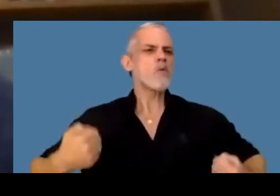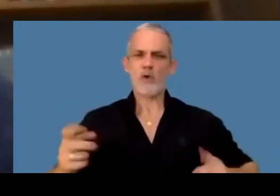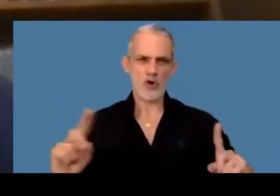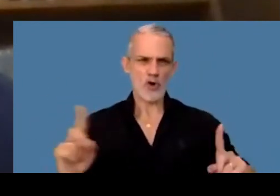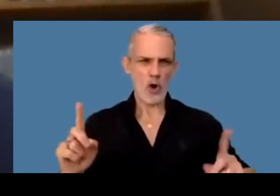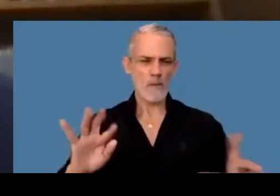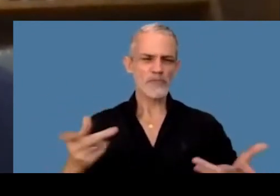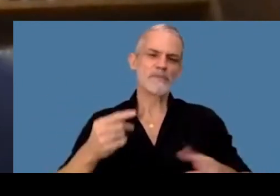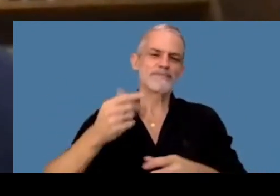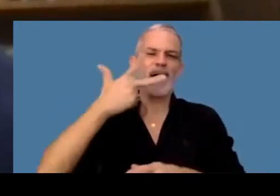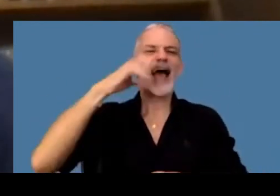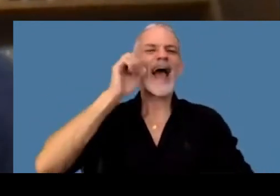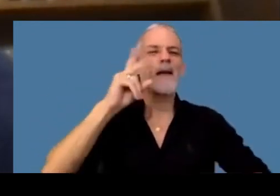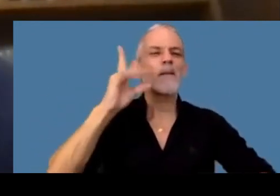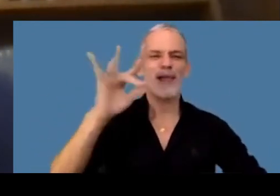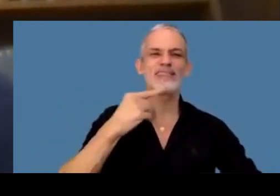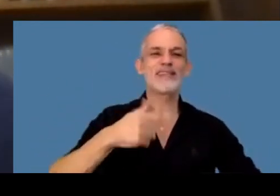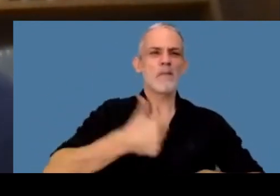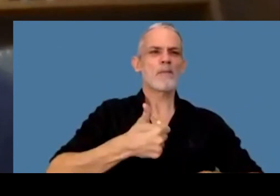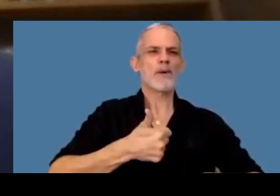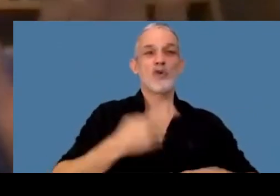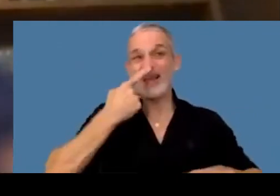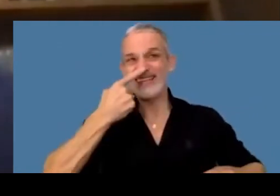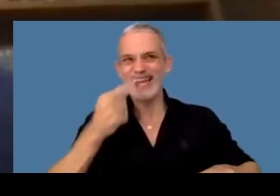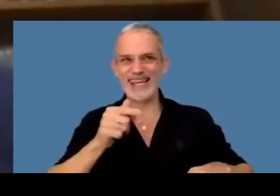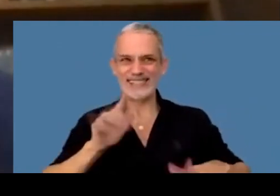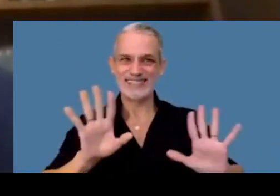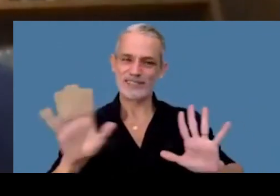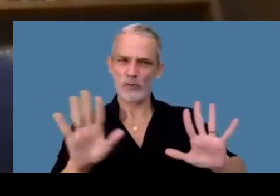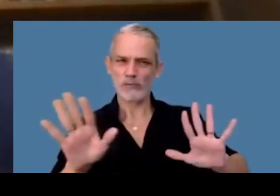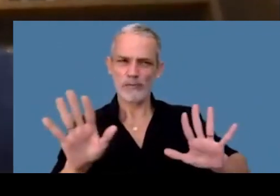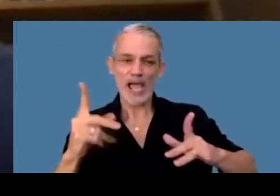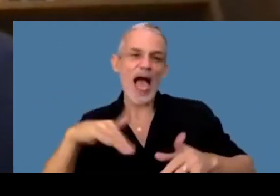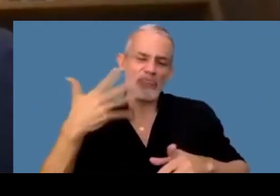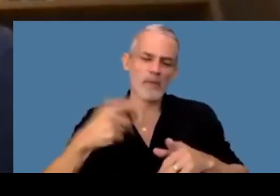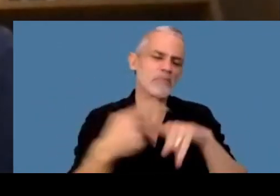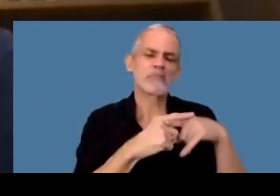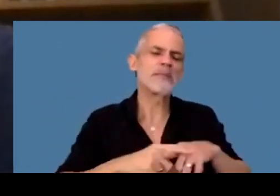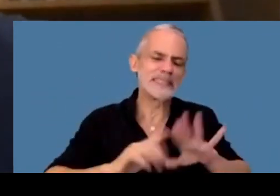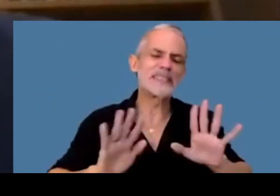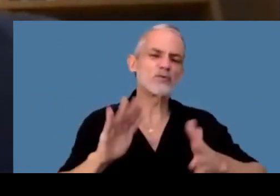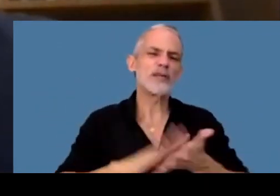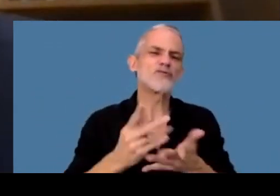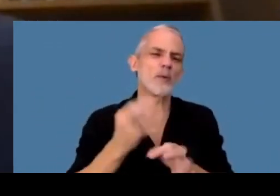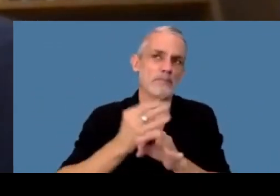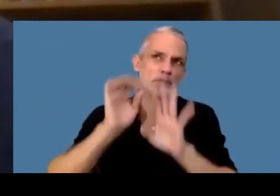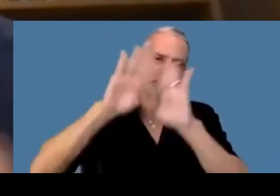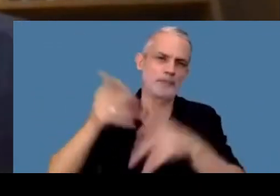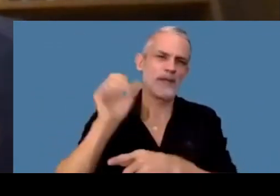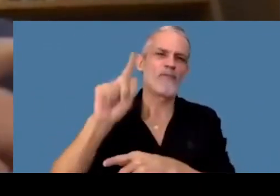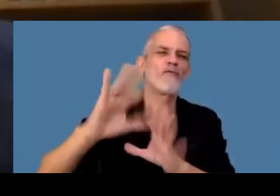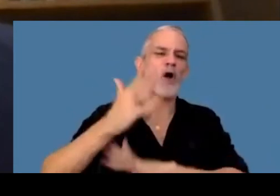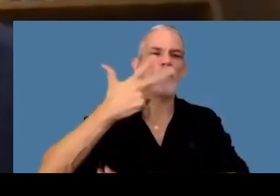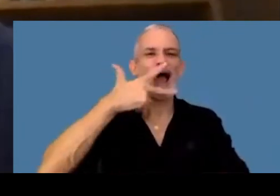Harvard enseña que hay posiciones e intereses. Más allá que después podemos discutir sobre la escuela de Harvard también. Hoy